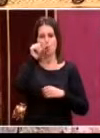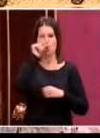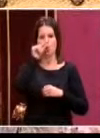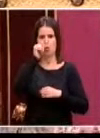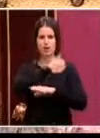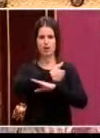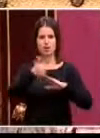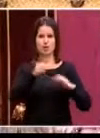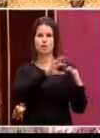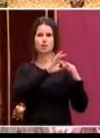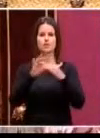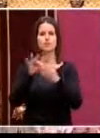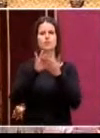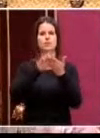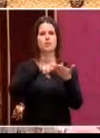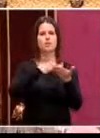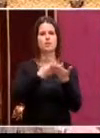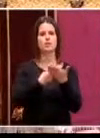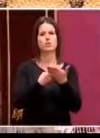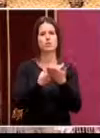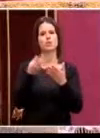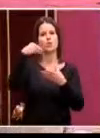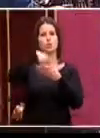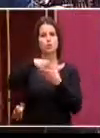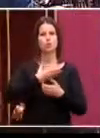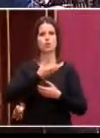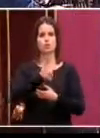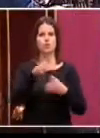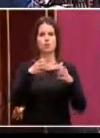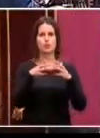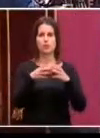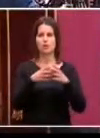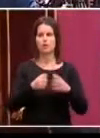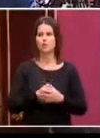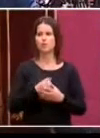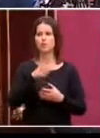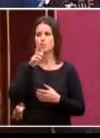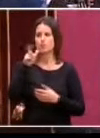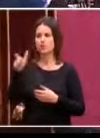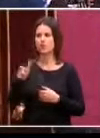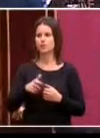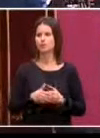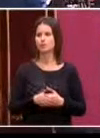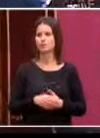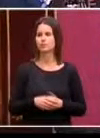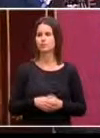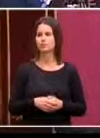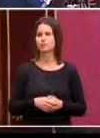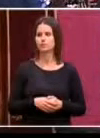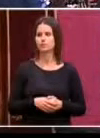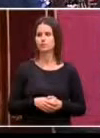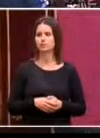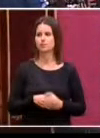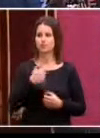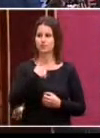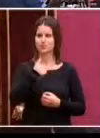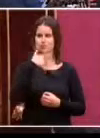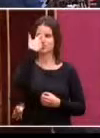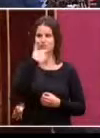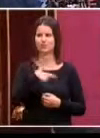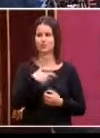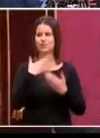por doña Lorena Rodríguez Torres, relativa a servicios de interpretación en el ayuntamiento. Pues tiene la palabra, señora Rodríguez. Bueno, no,